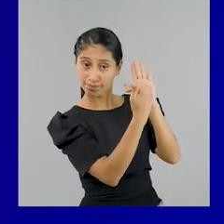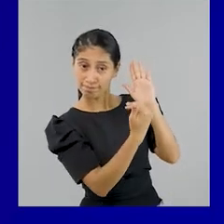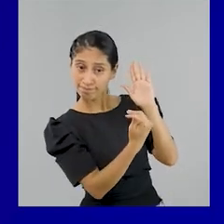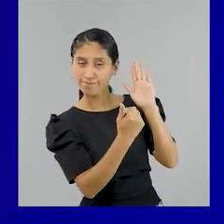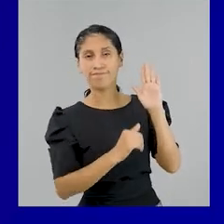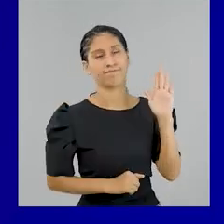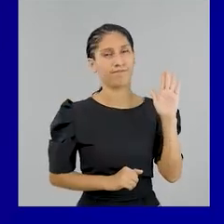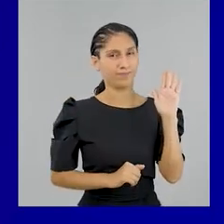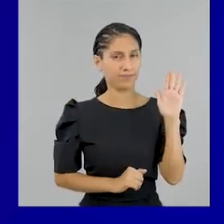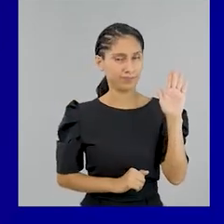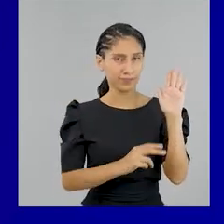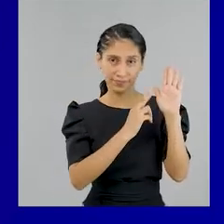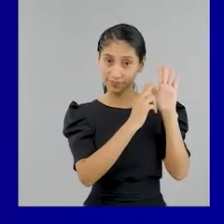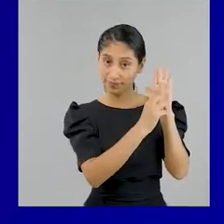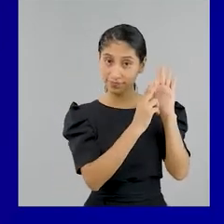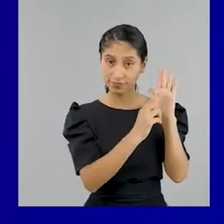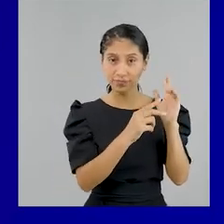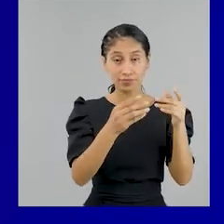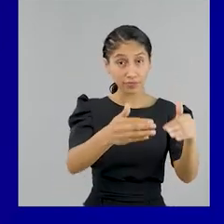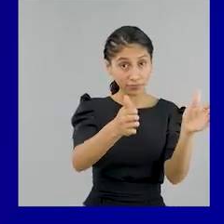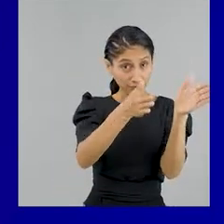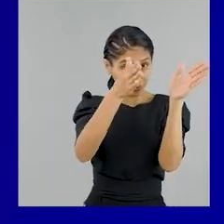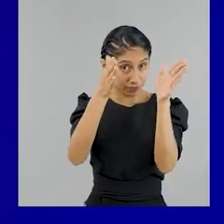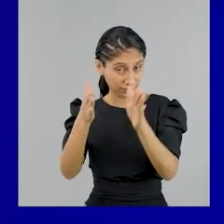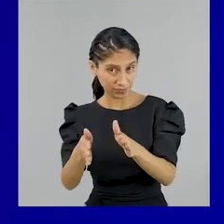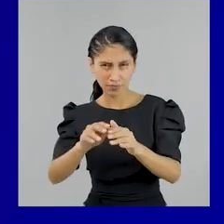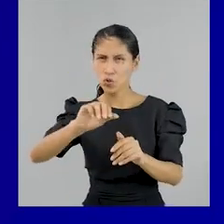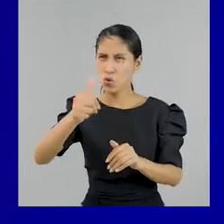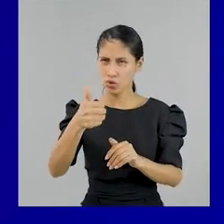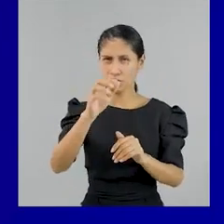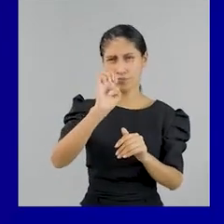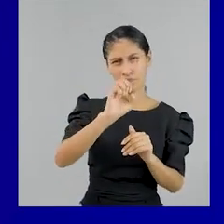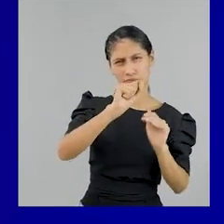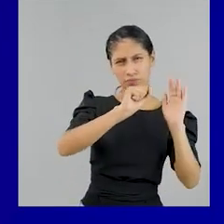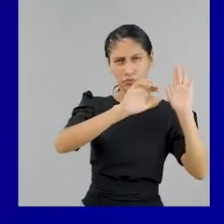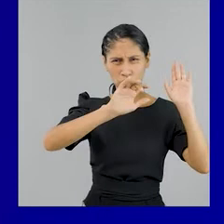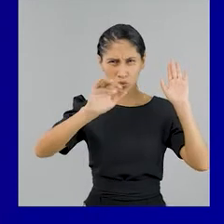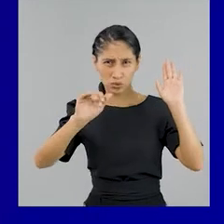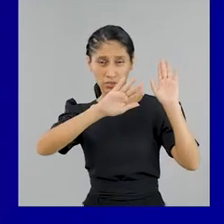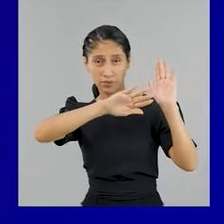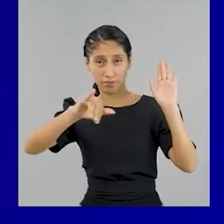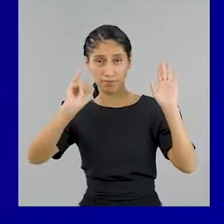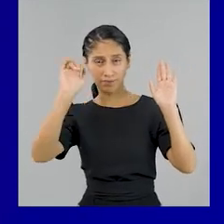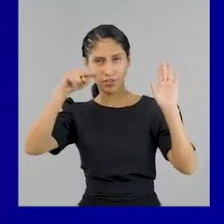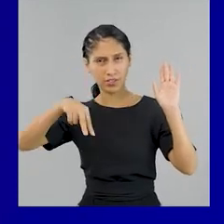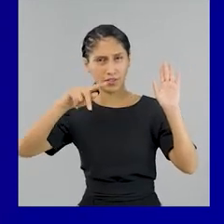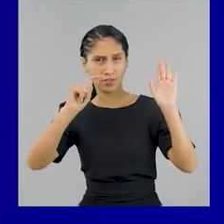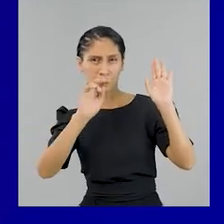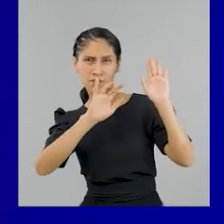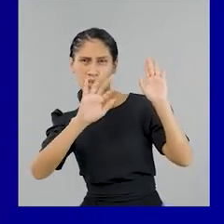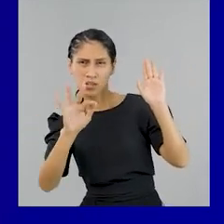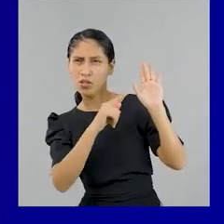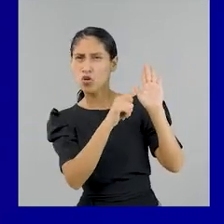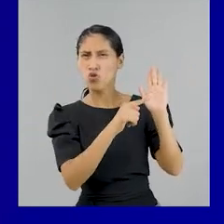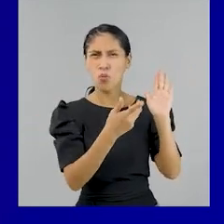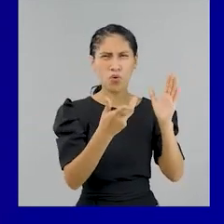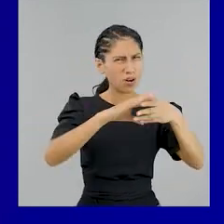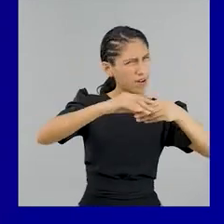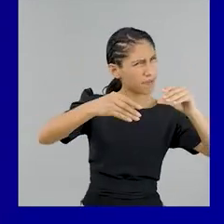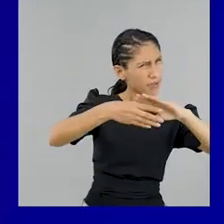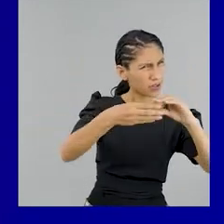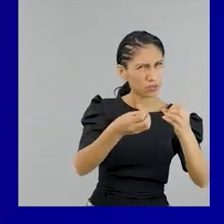capítulos, partes, actos, etc. Estructura interna es la manera de organizar la narración y las